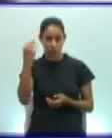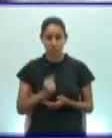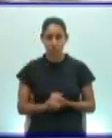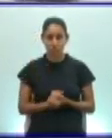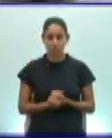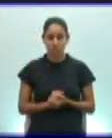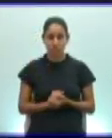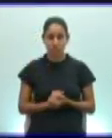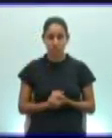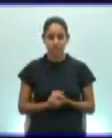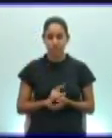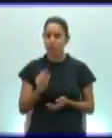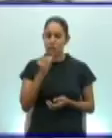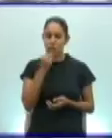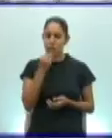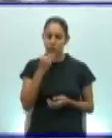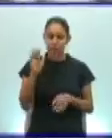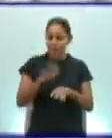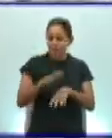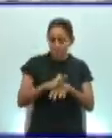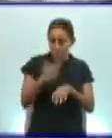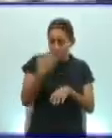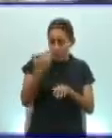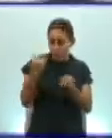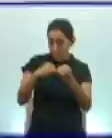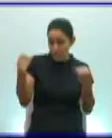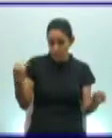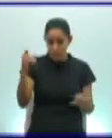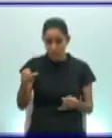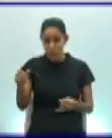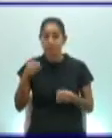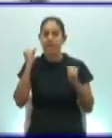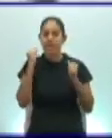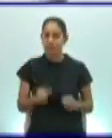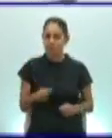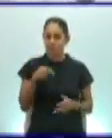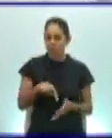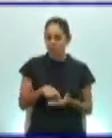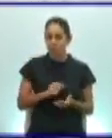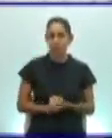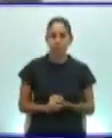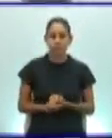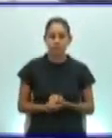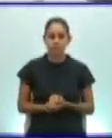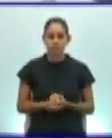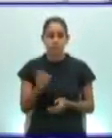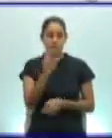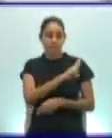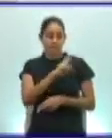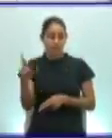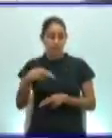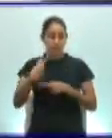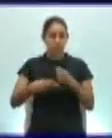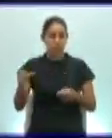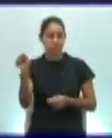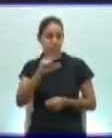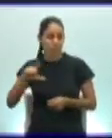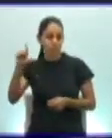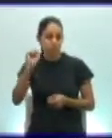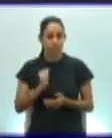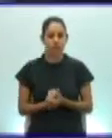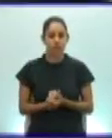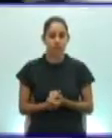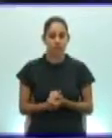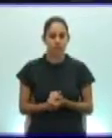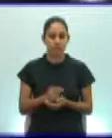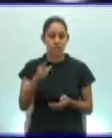Porque lo que no pueden perdonarnos los imperialistas es que estemos aquí y que hayamos hecho una revolución socialista